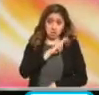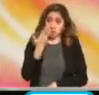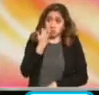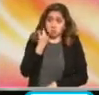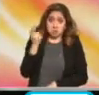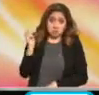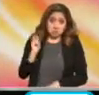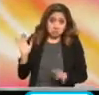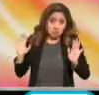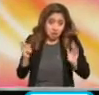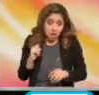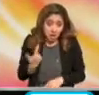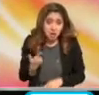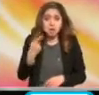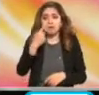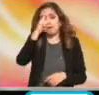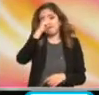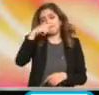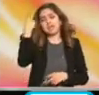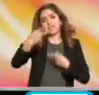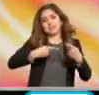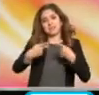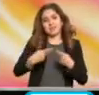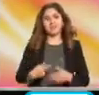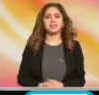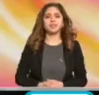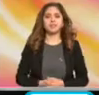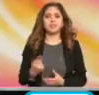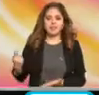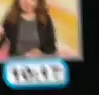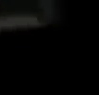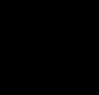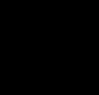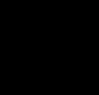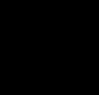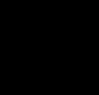no? Algo sencillito de preparar. Y lo recalca, señora, no tiene Oye, piedad, sí, es que- Humberto.